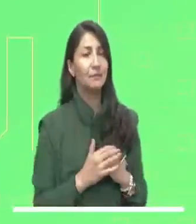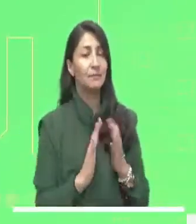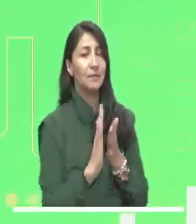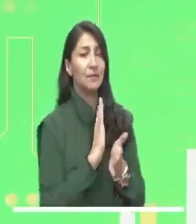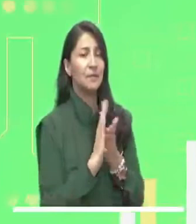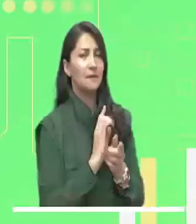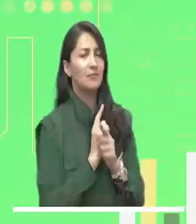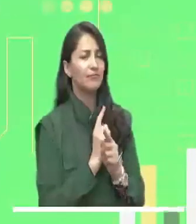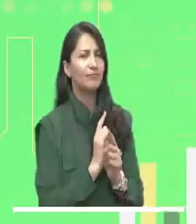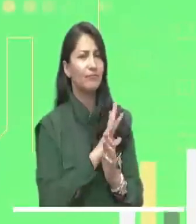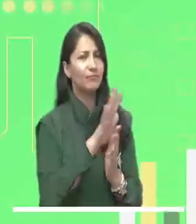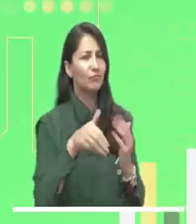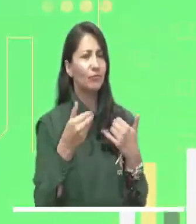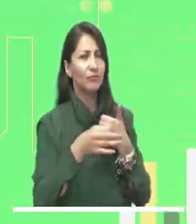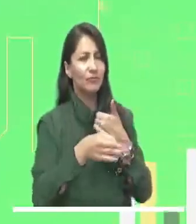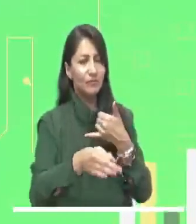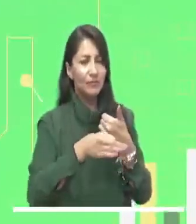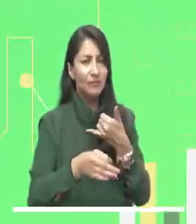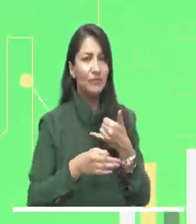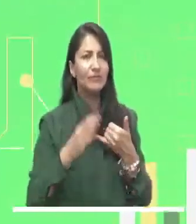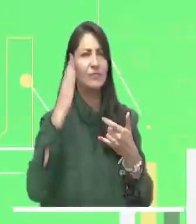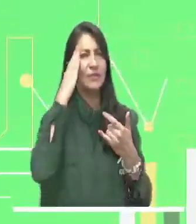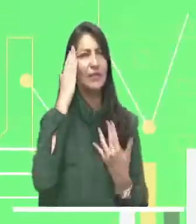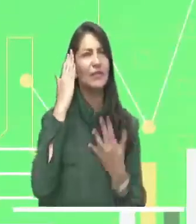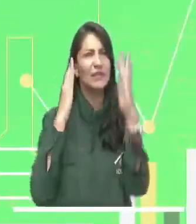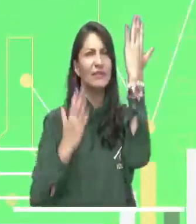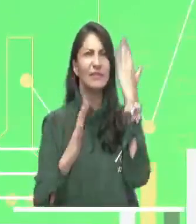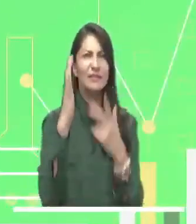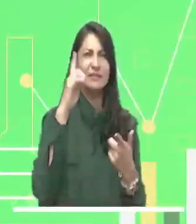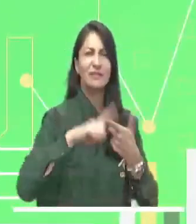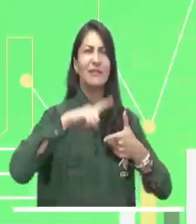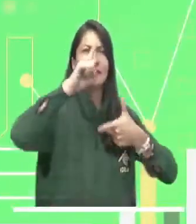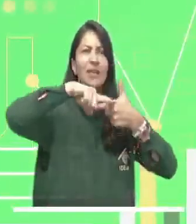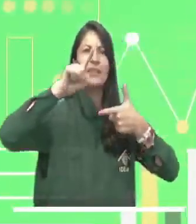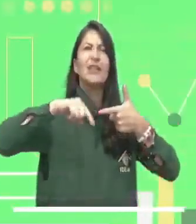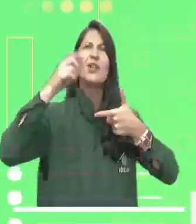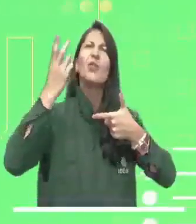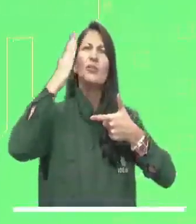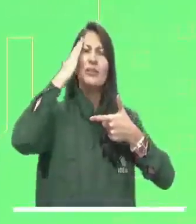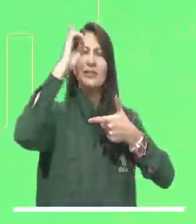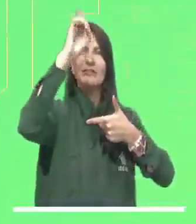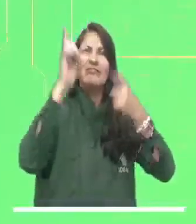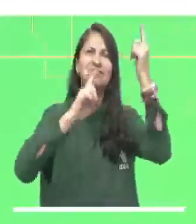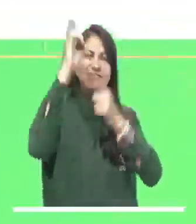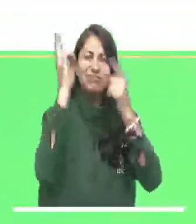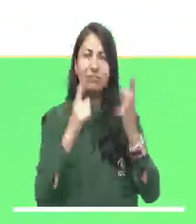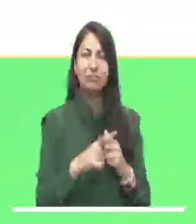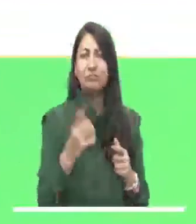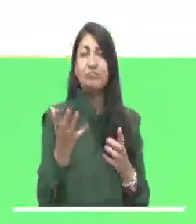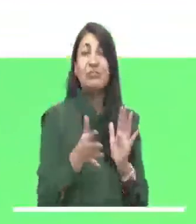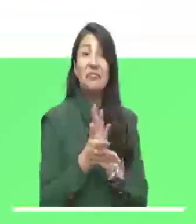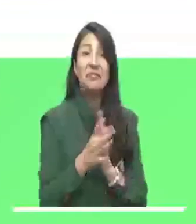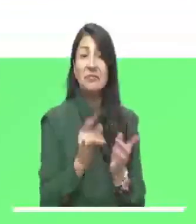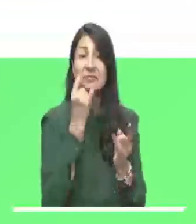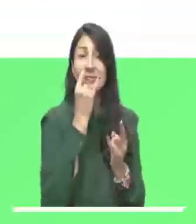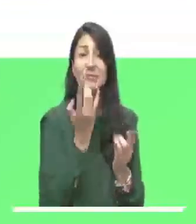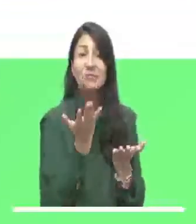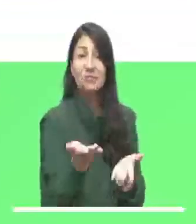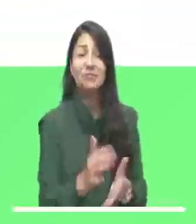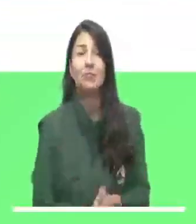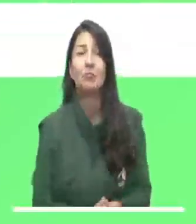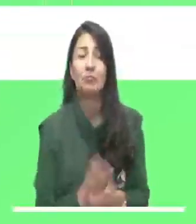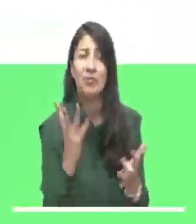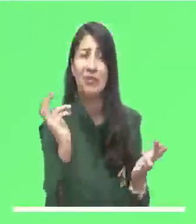tempranas. Información detallada a nivel municipal, cifras de deforestación, estadísticas de rayos y otros datos de interés.